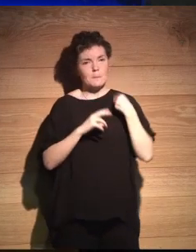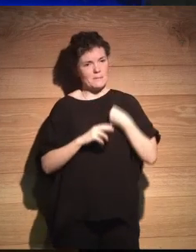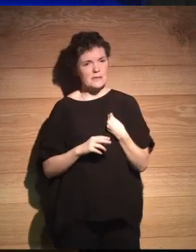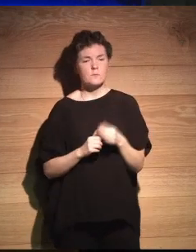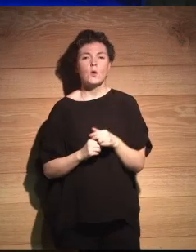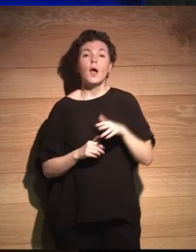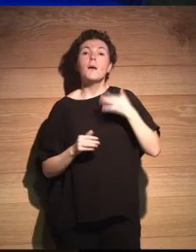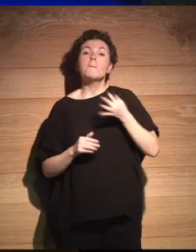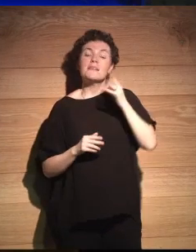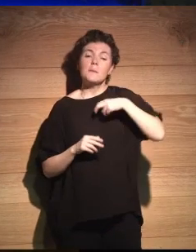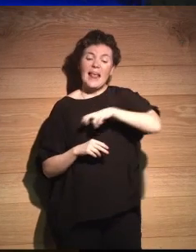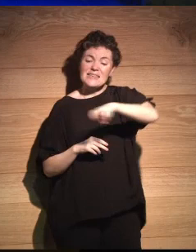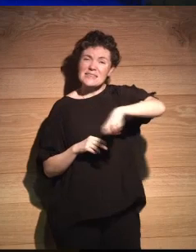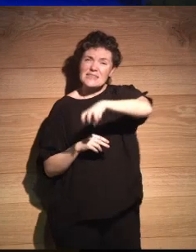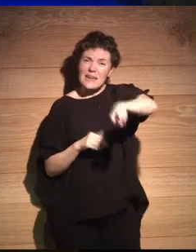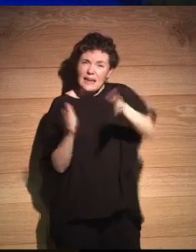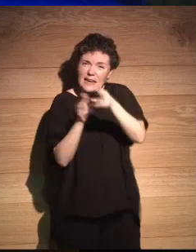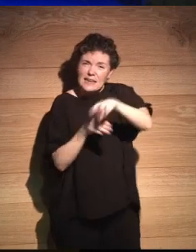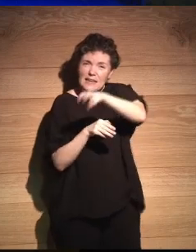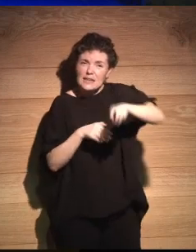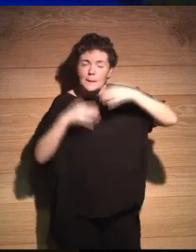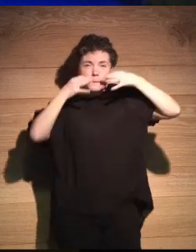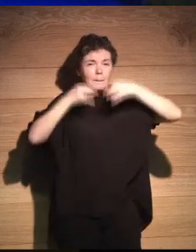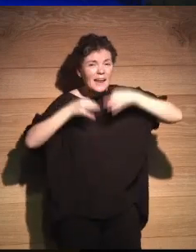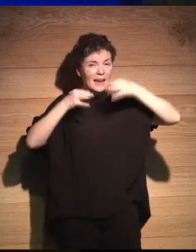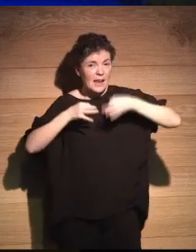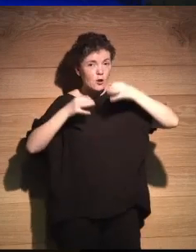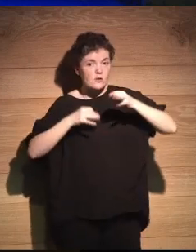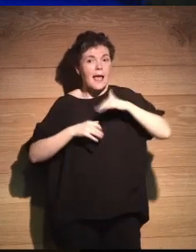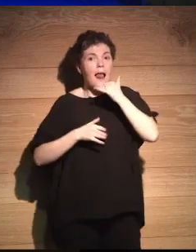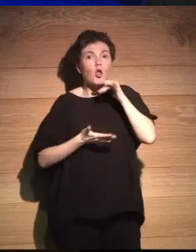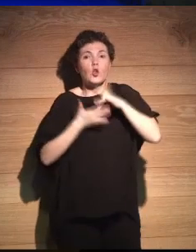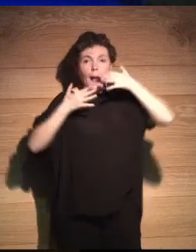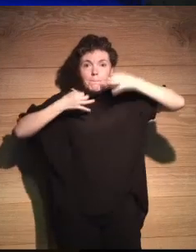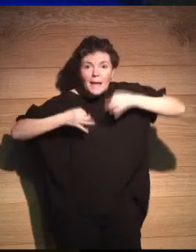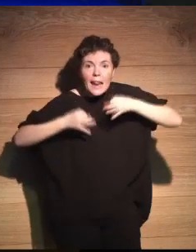Y la estrecha escalera tan peligrosa si cundía el pánico.